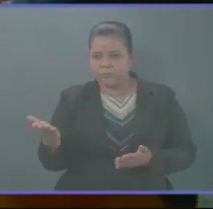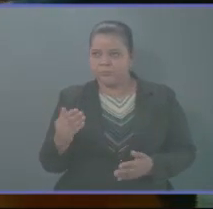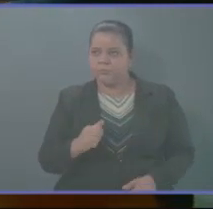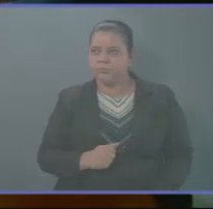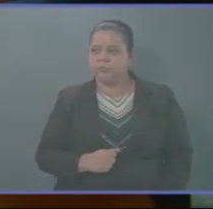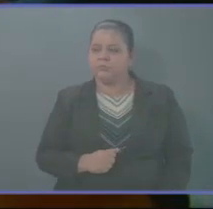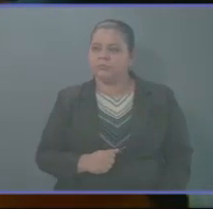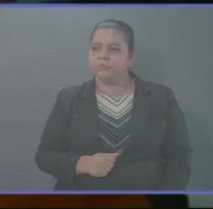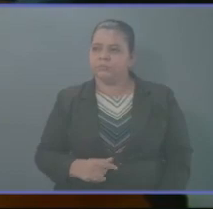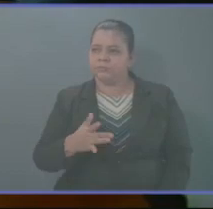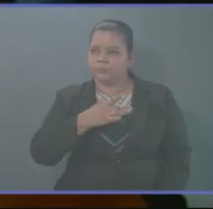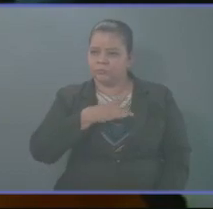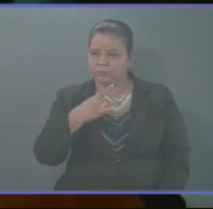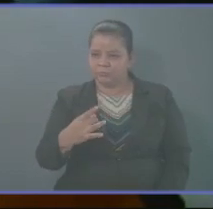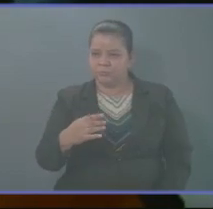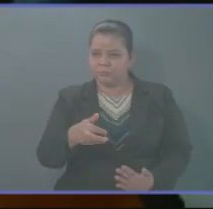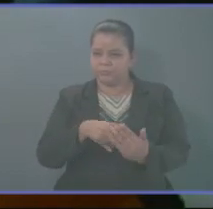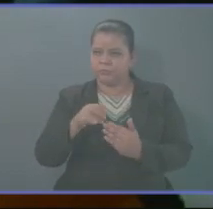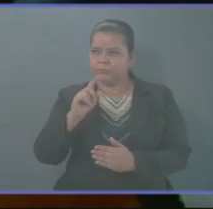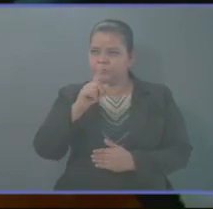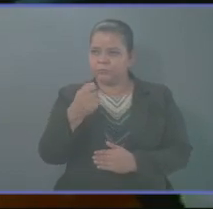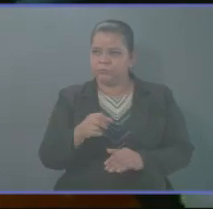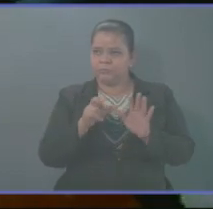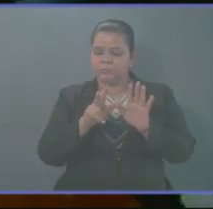Con gusto, presidenta. Expediente